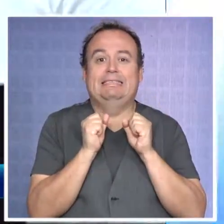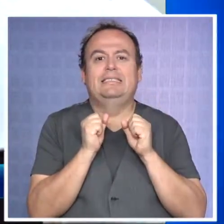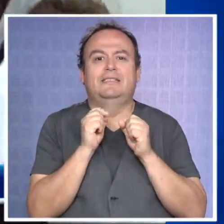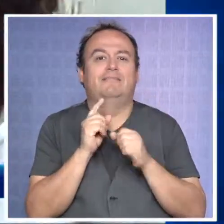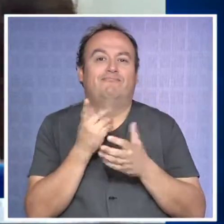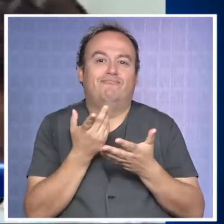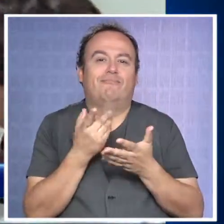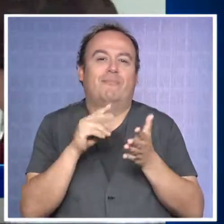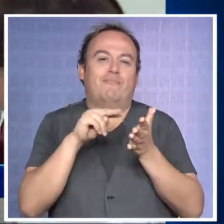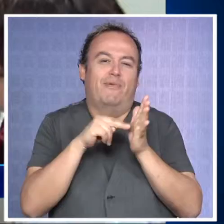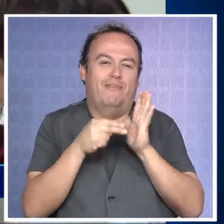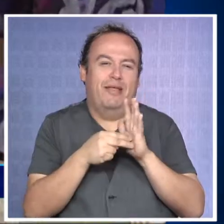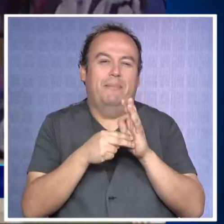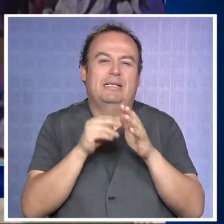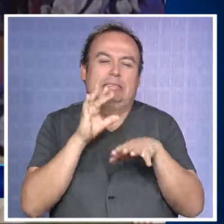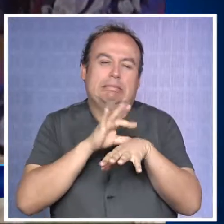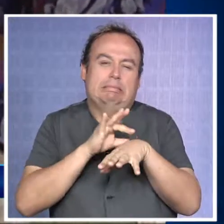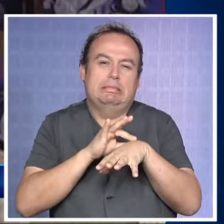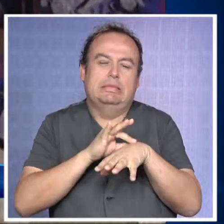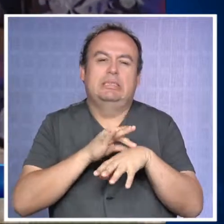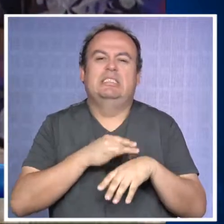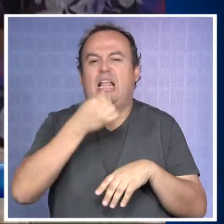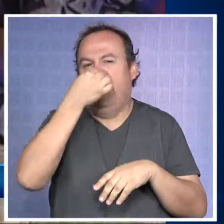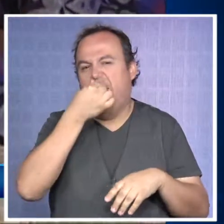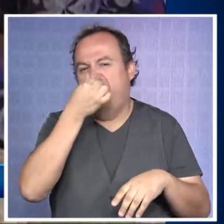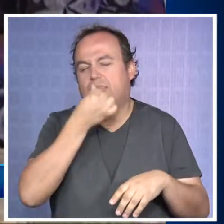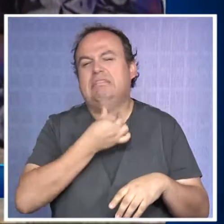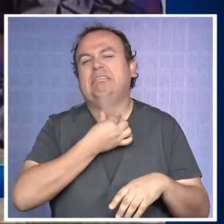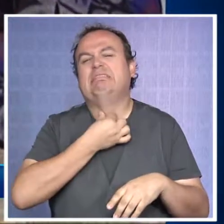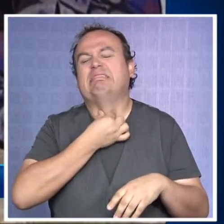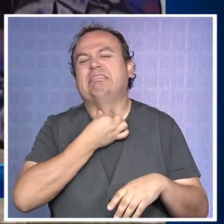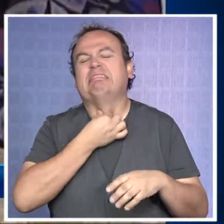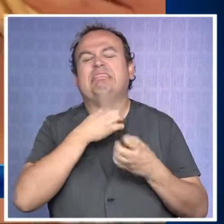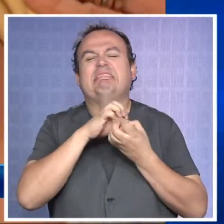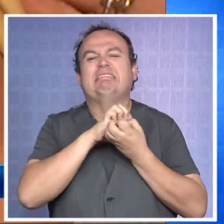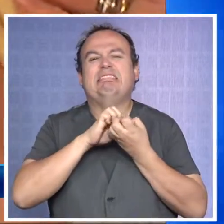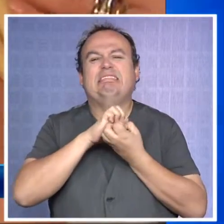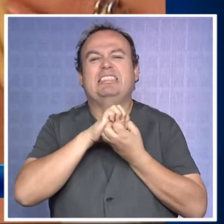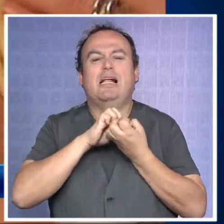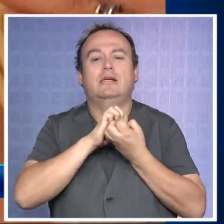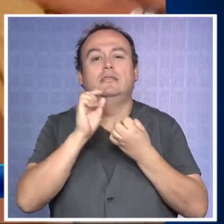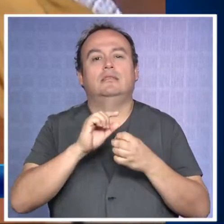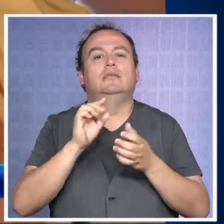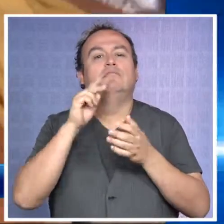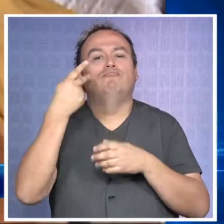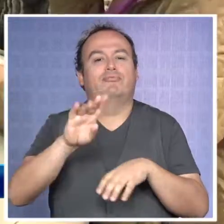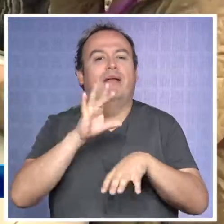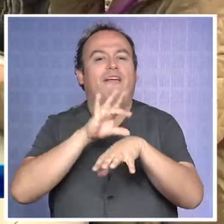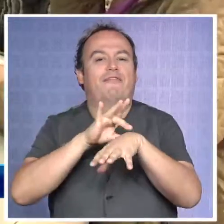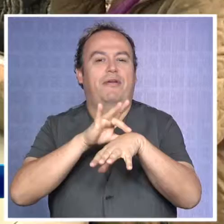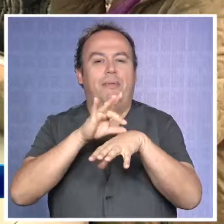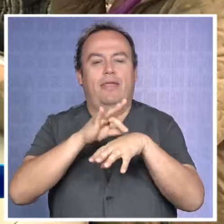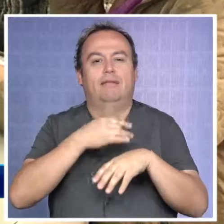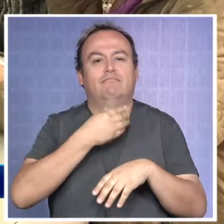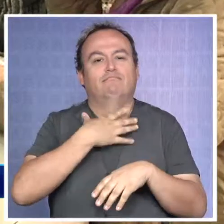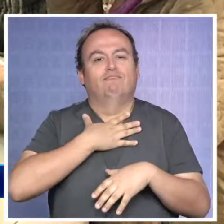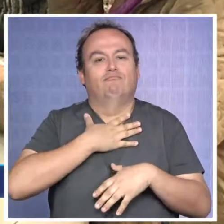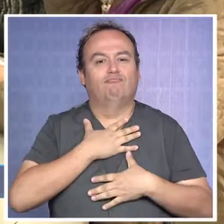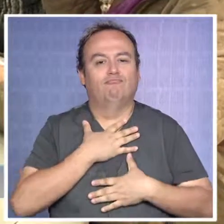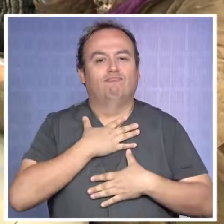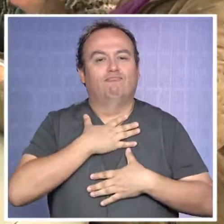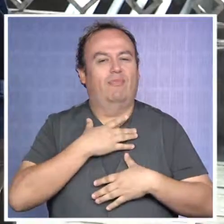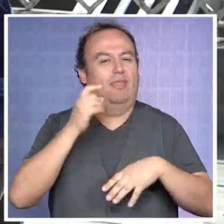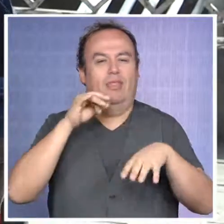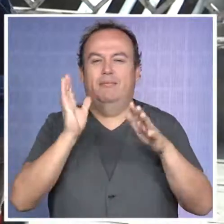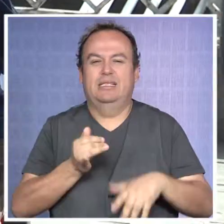de salud. Resfríos, bronquitis, amigdalitis, entre otras, son las enfermedades respiratorias que más se incrementan en esta